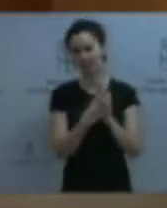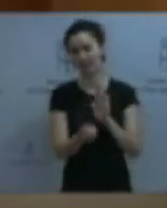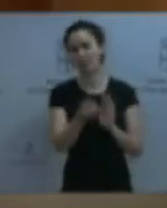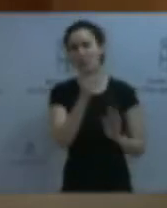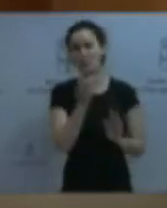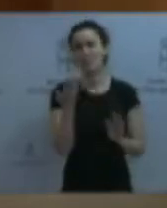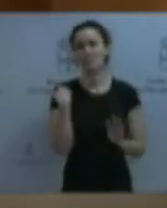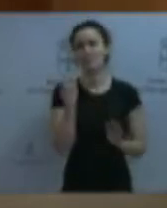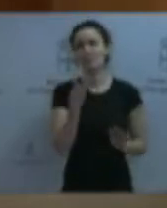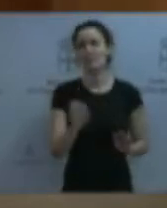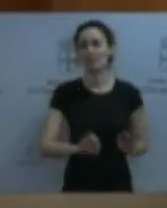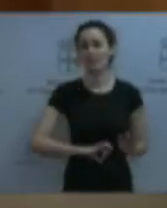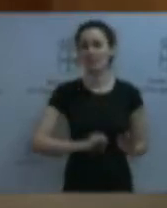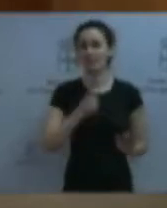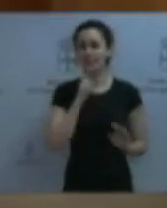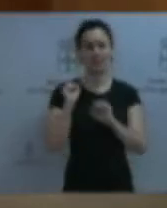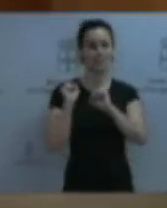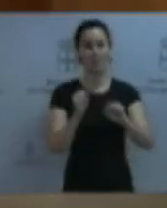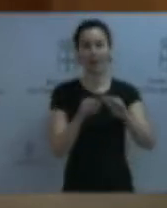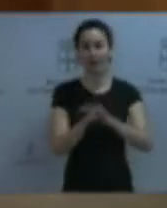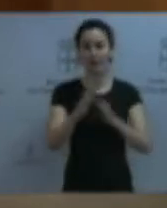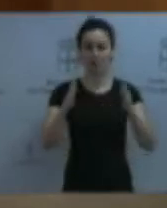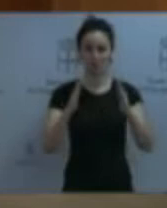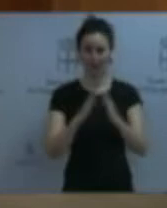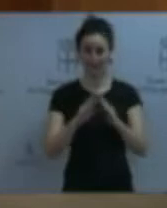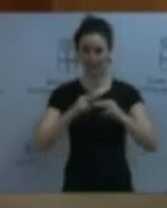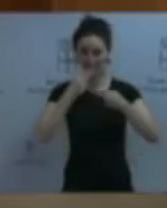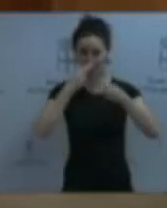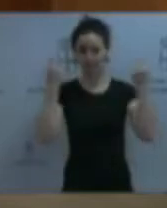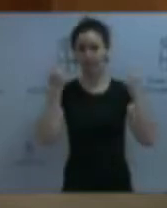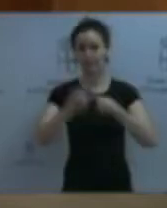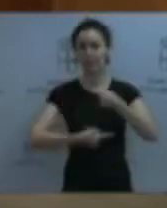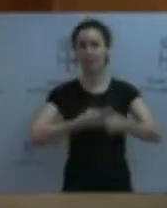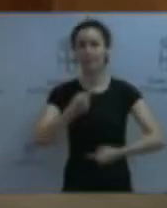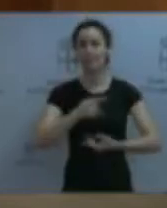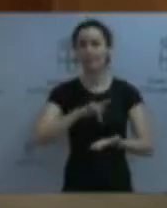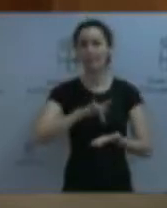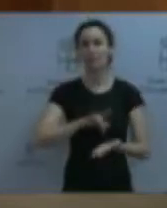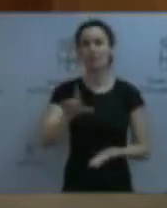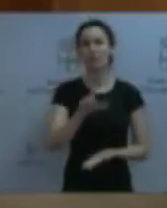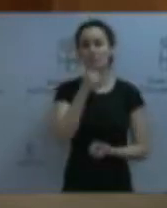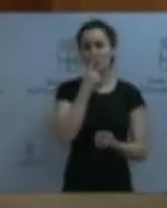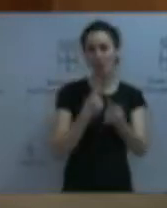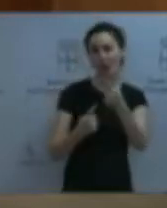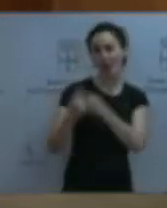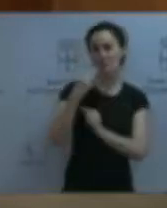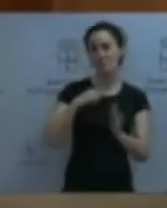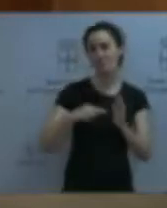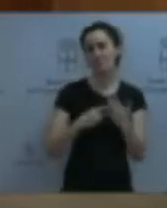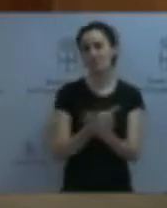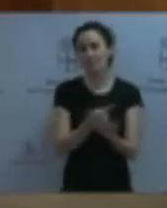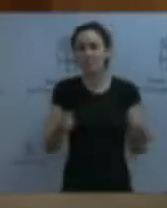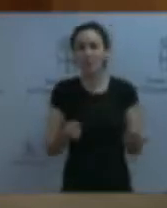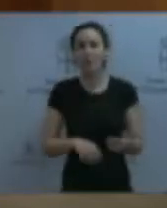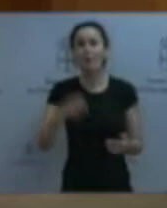30 de enero denegó el acceso a una vivienda pública a una familia que desde finales de julio del año anterior disponía como